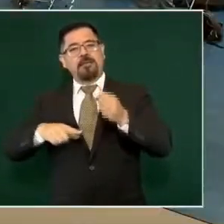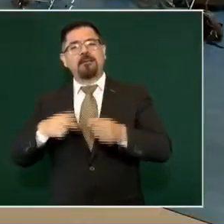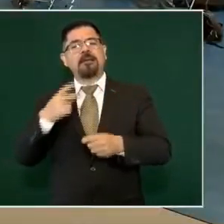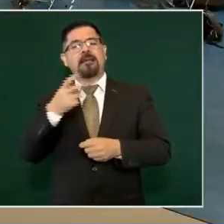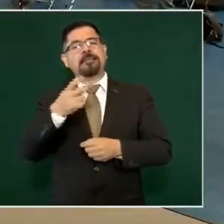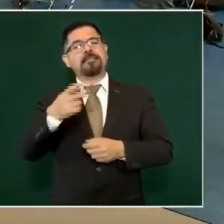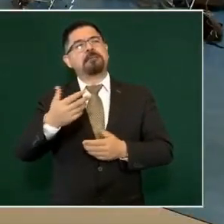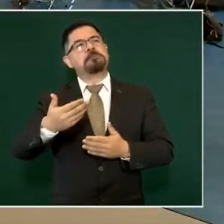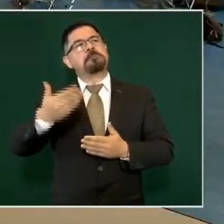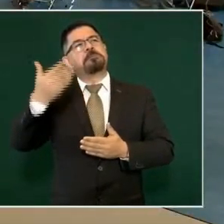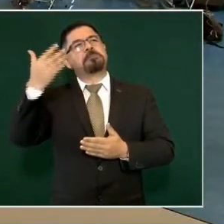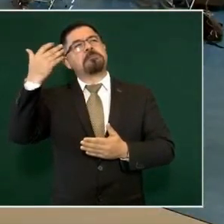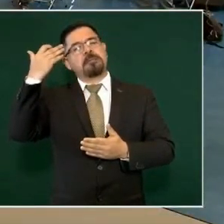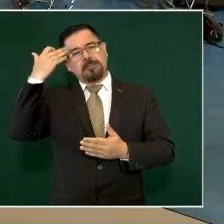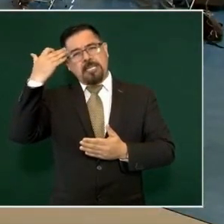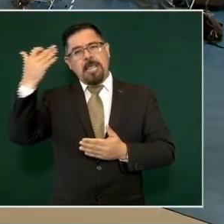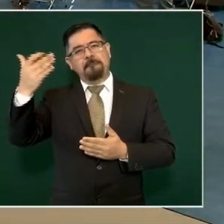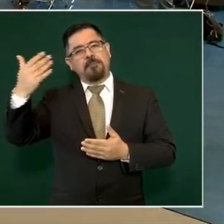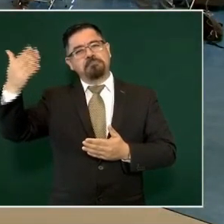que